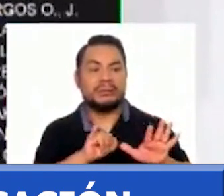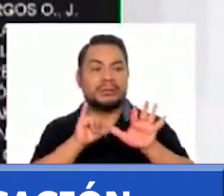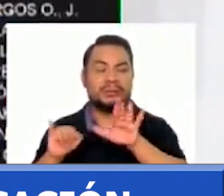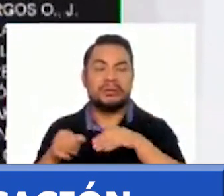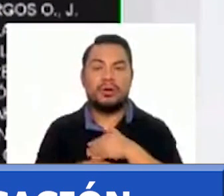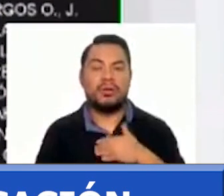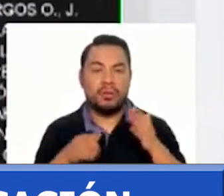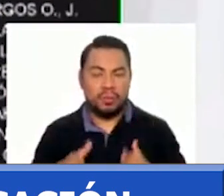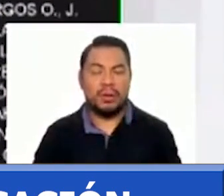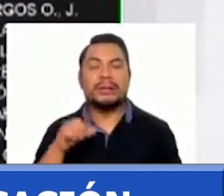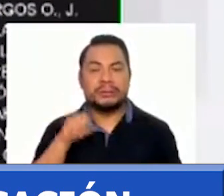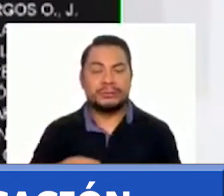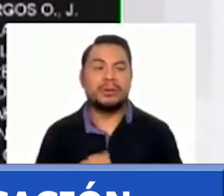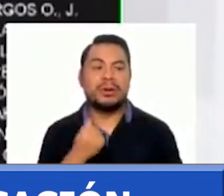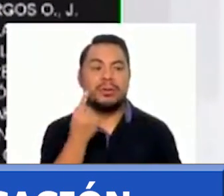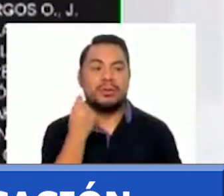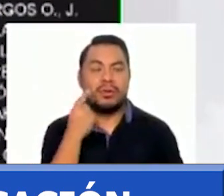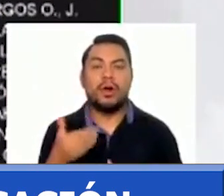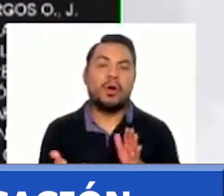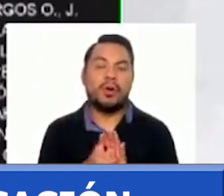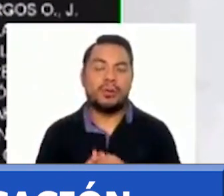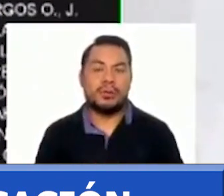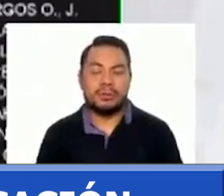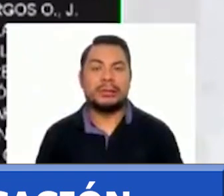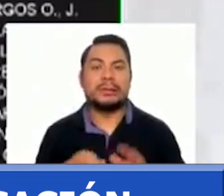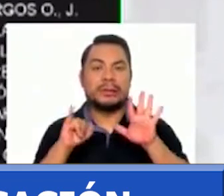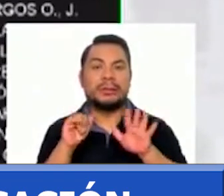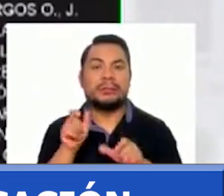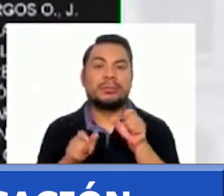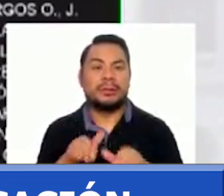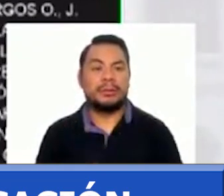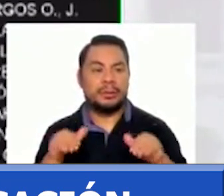Informó Patrick Romero para Radio Santa Rosa.